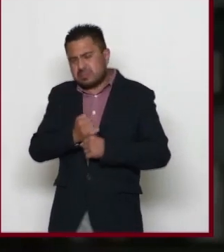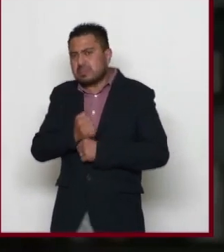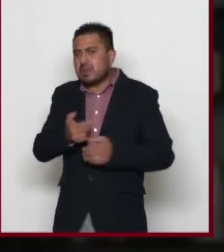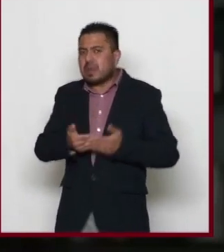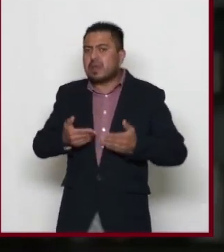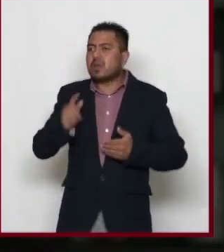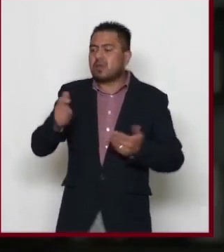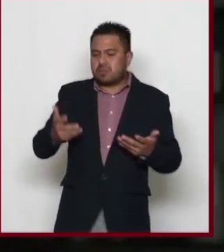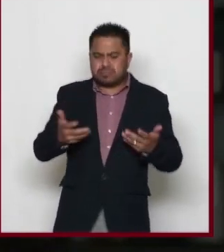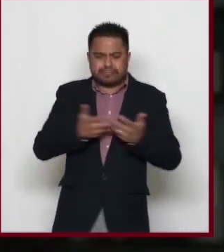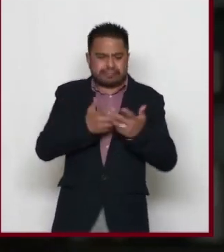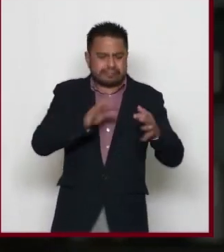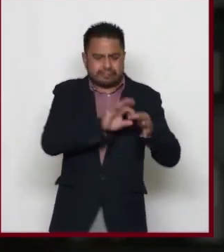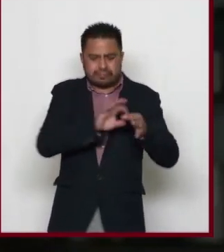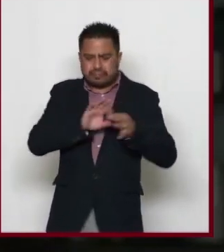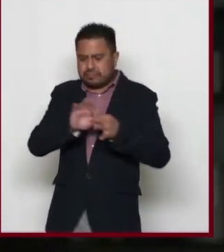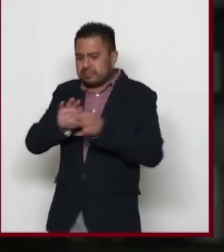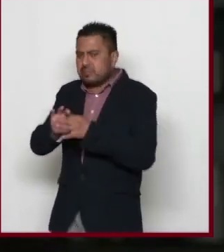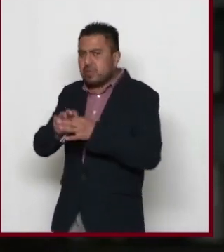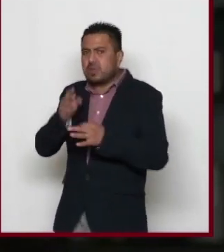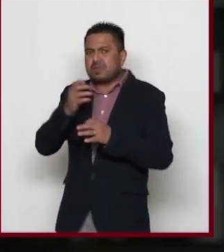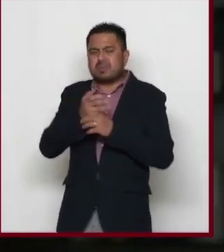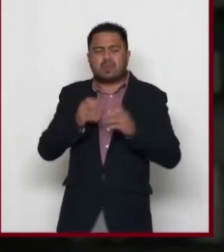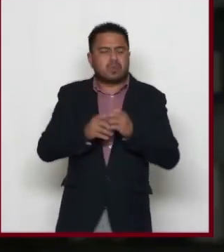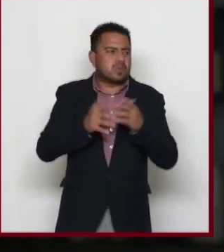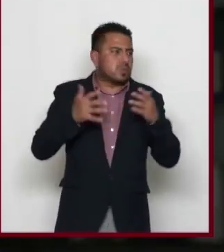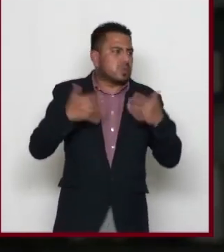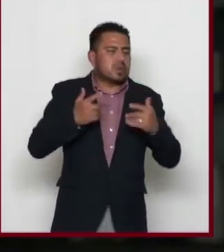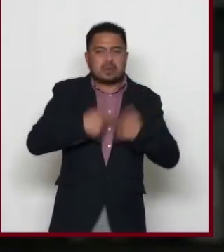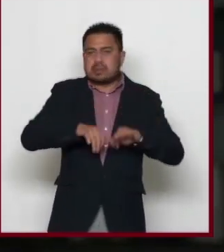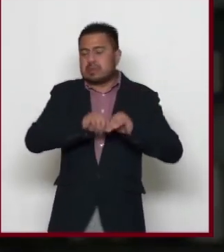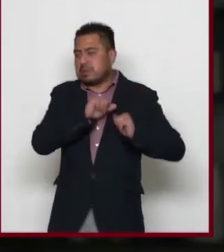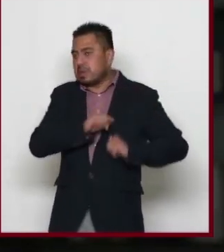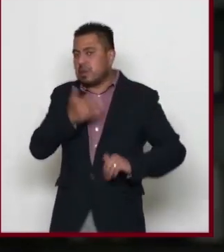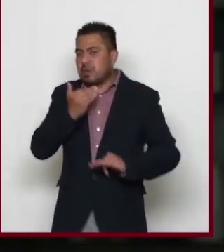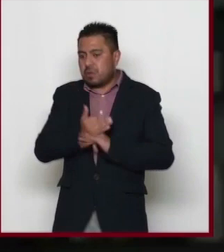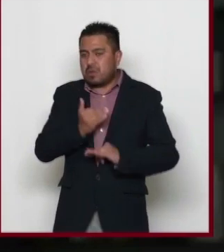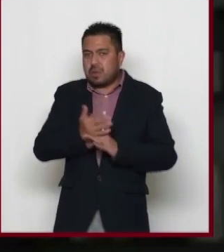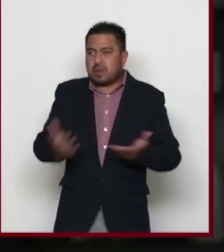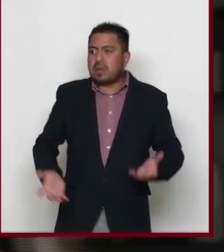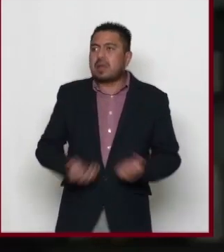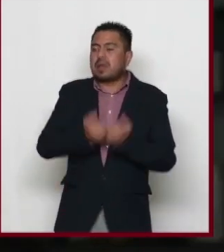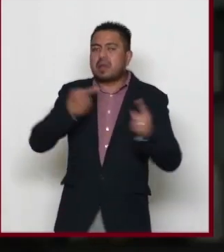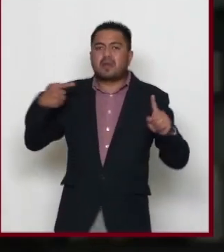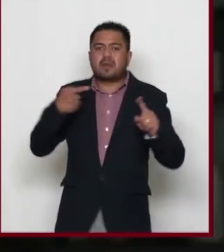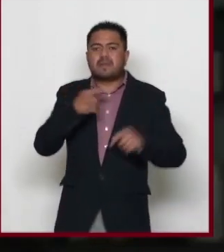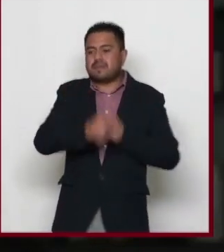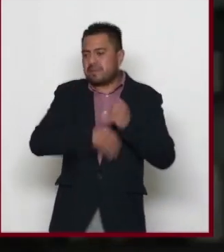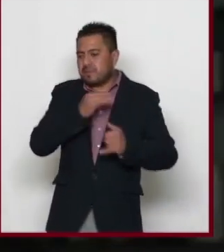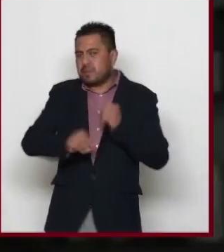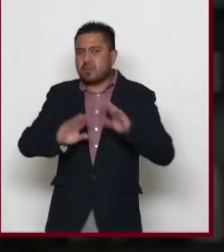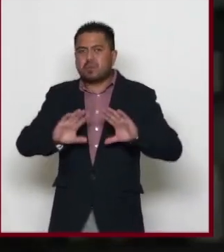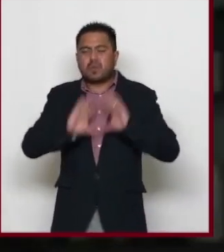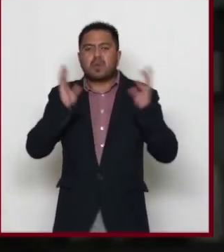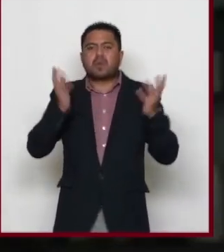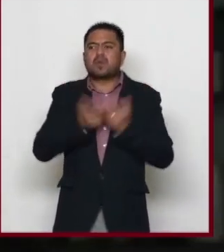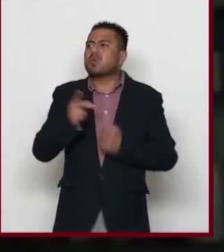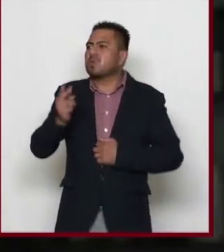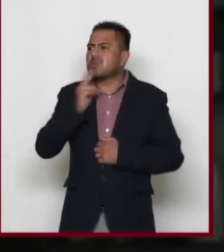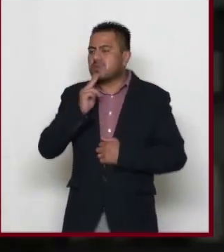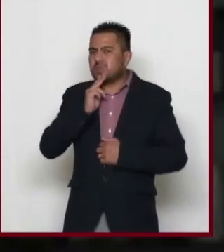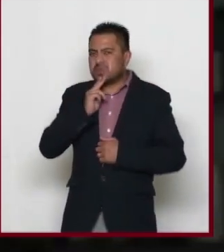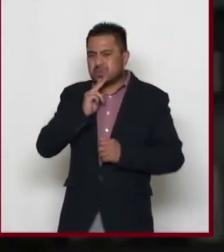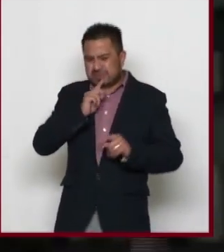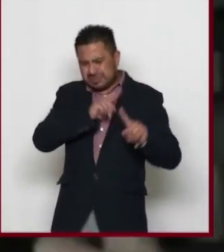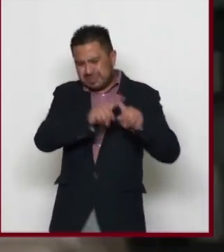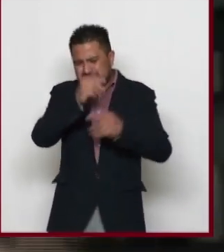y pero hizo cálculos. Entonces combinó muchas disciplinas, que además eso es lo que es bien importante ahora, lo que nos va a salvar